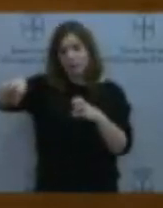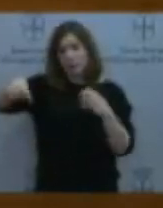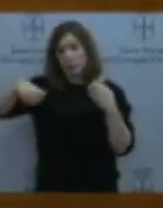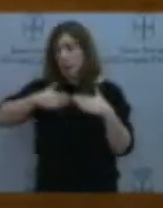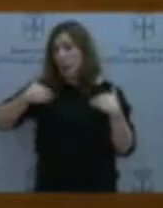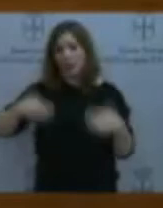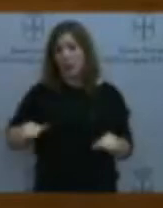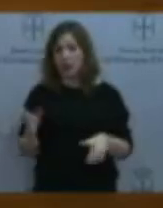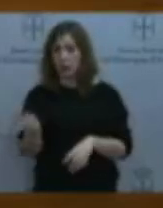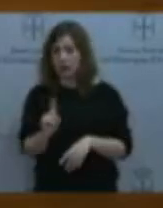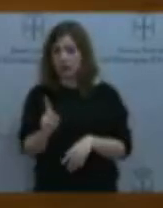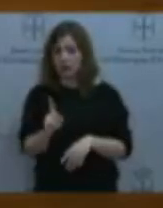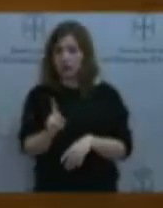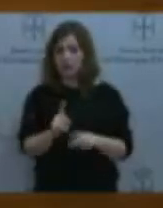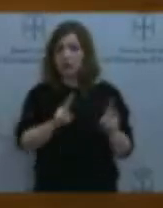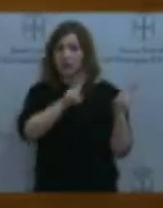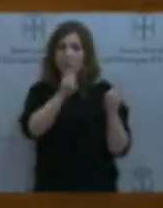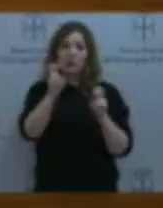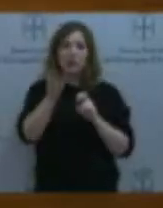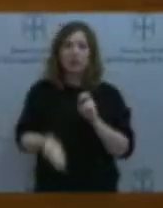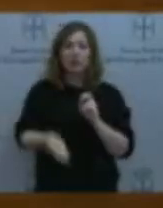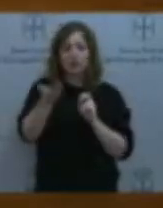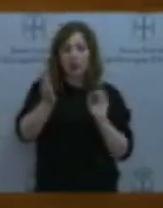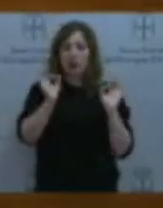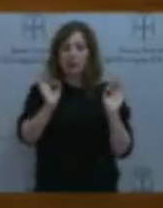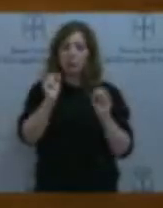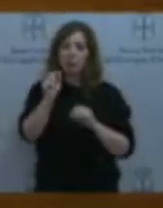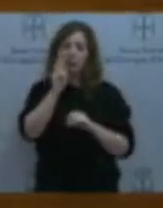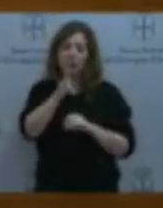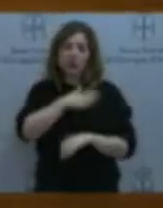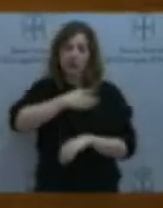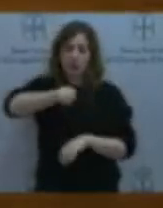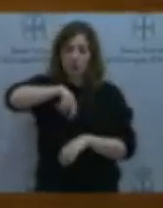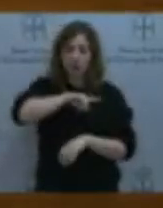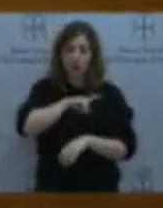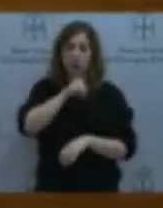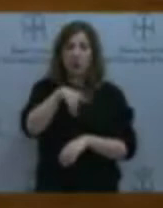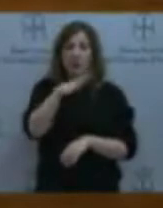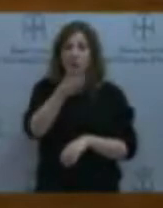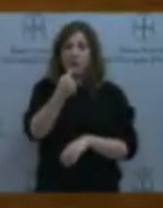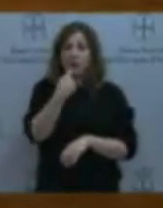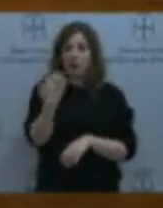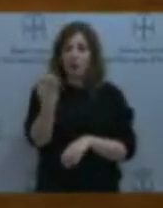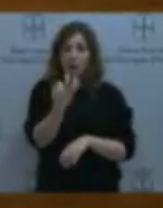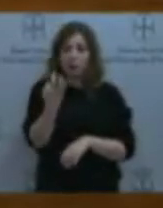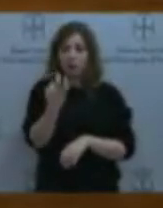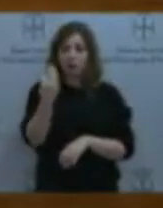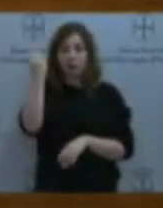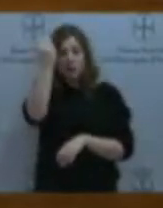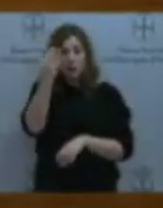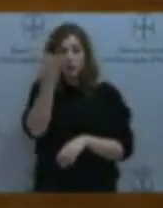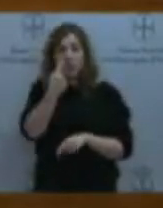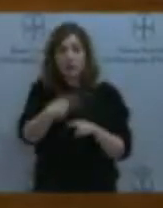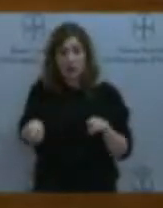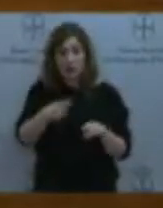parece. Esa es la cuestión clave desde nuestro punto de vista, y por eso les decimos que creemos que nuestras